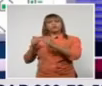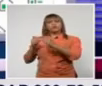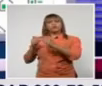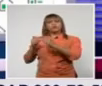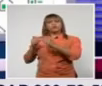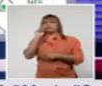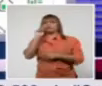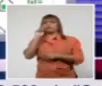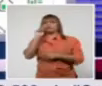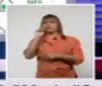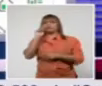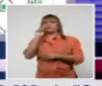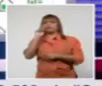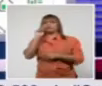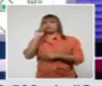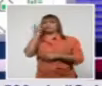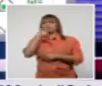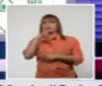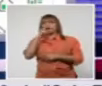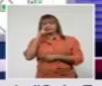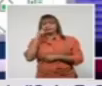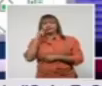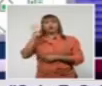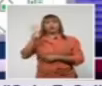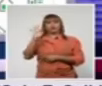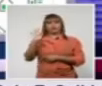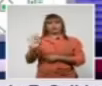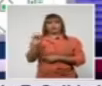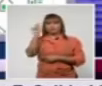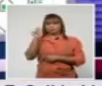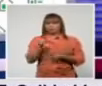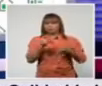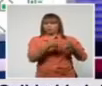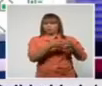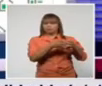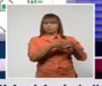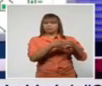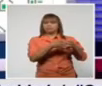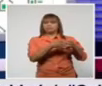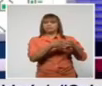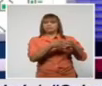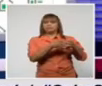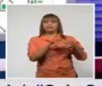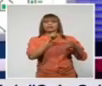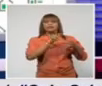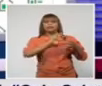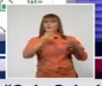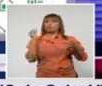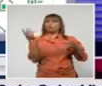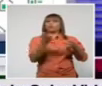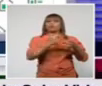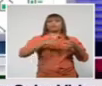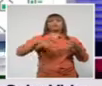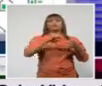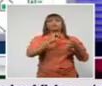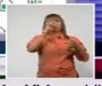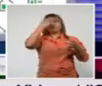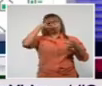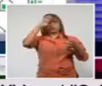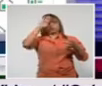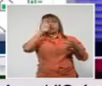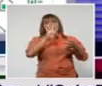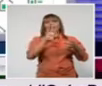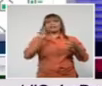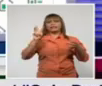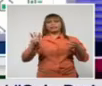experto. Los 48 casos diagnosticados en la jornada de ayer son autóctonos, 43 de ellos son cubanos